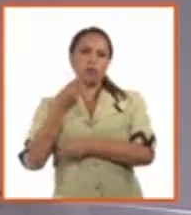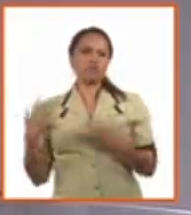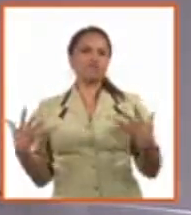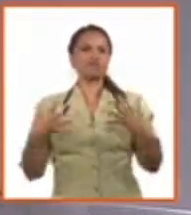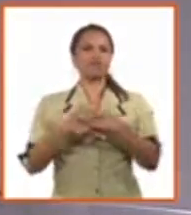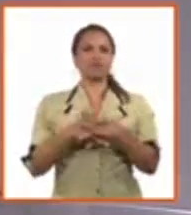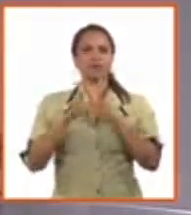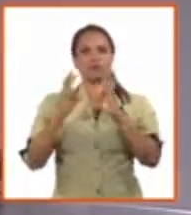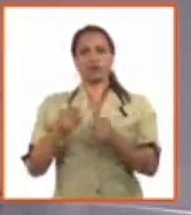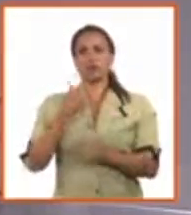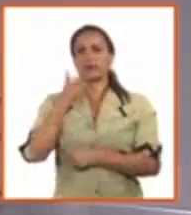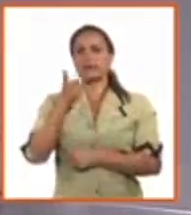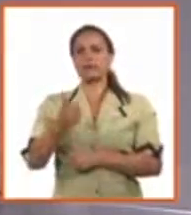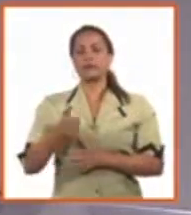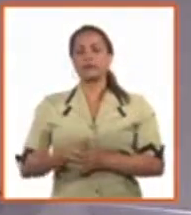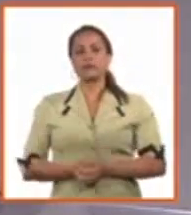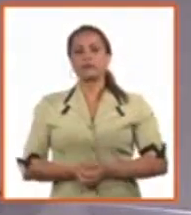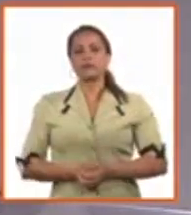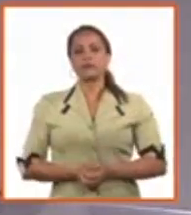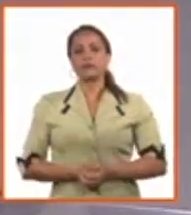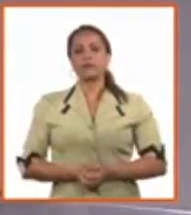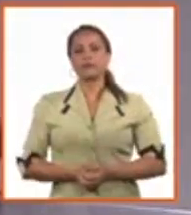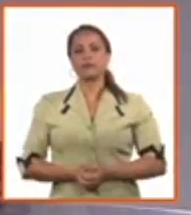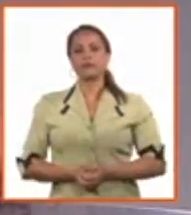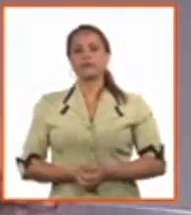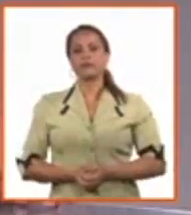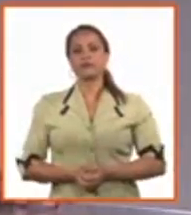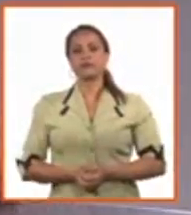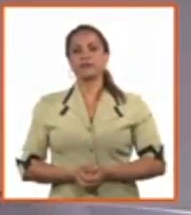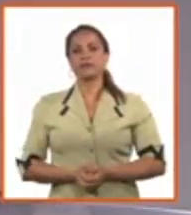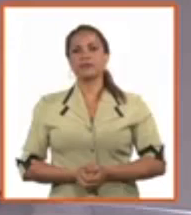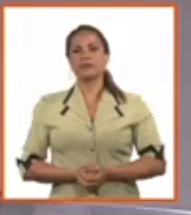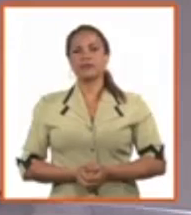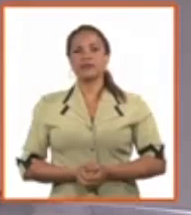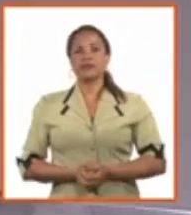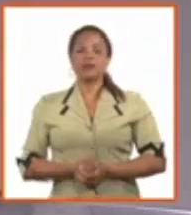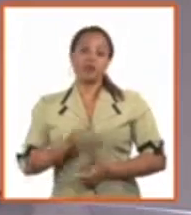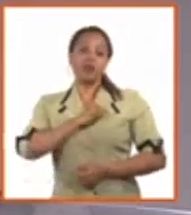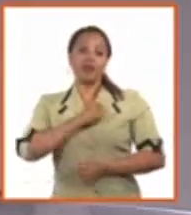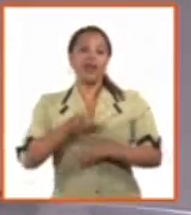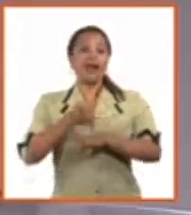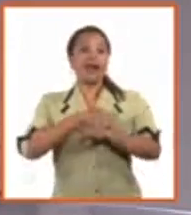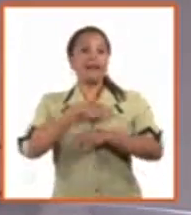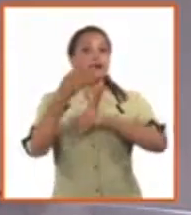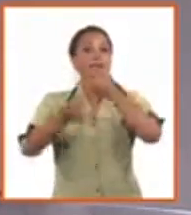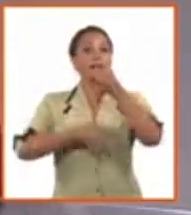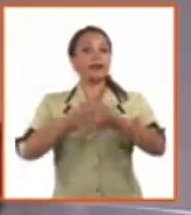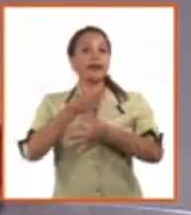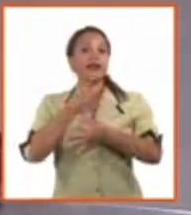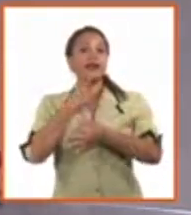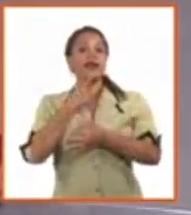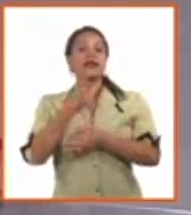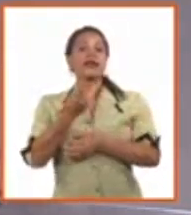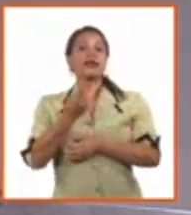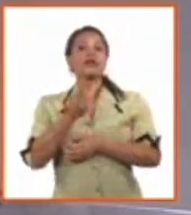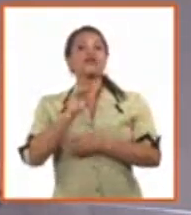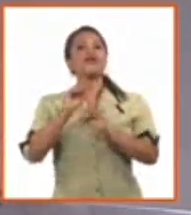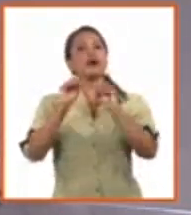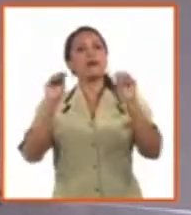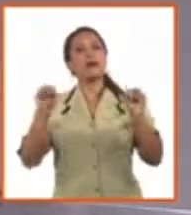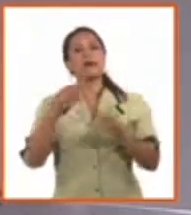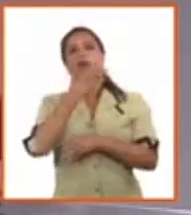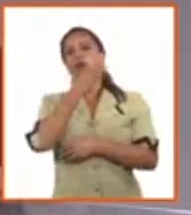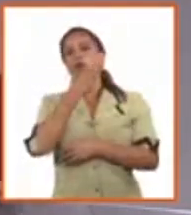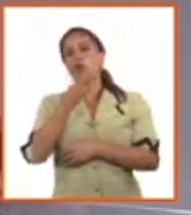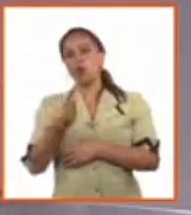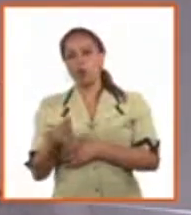lograr un mejor resultado por último no quisiera despedirme de la mesa sin hacerle un llamado a los jóvenes a los